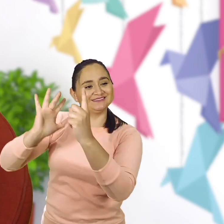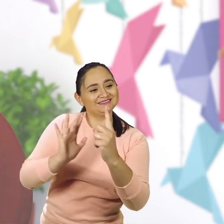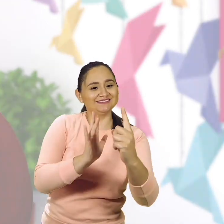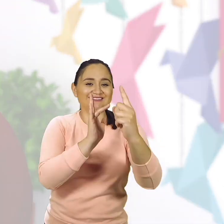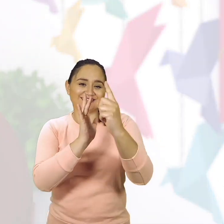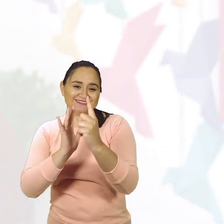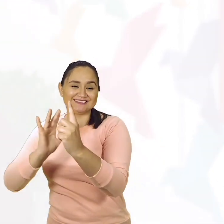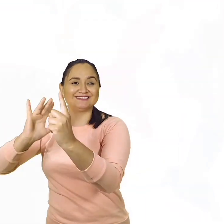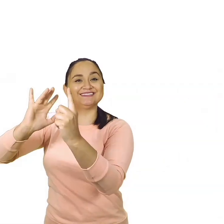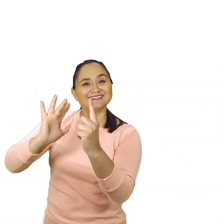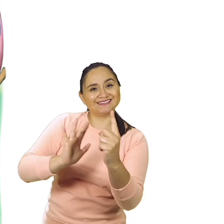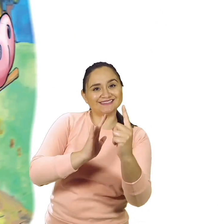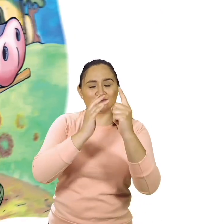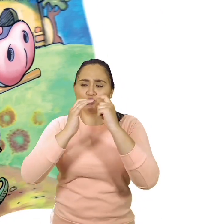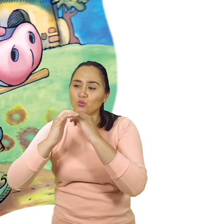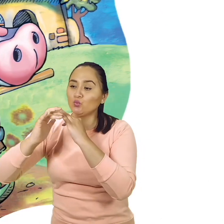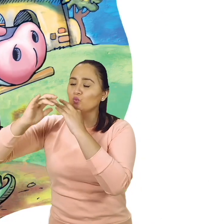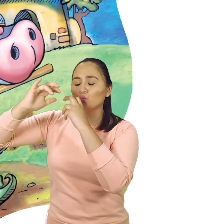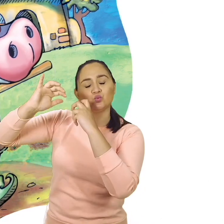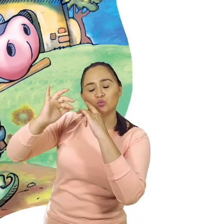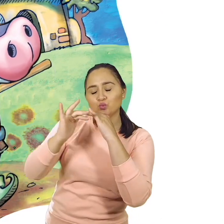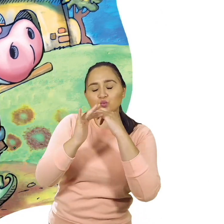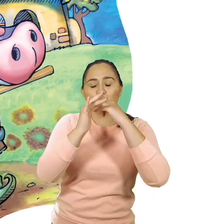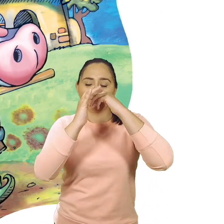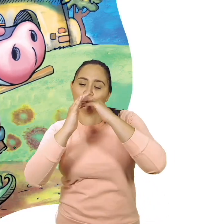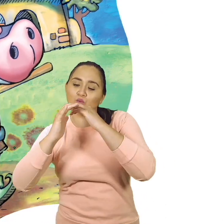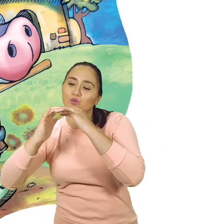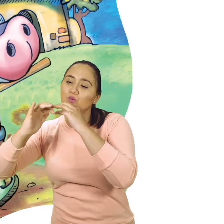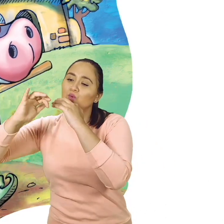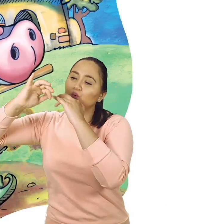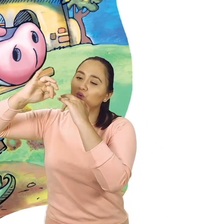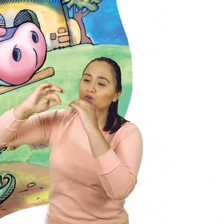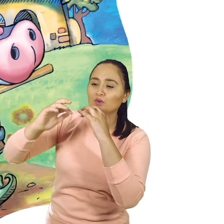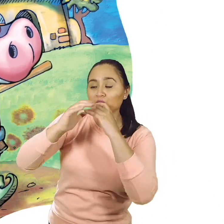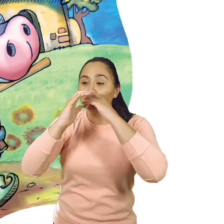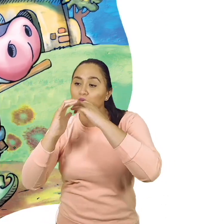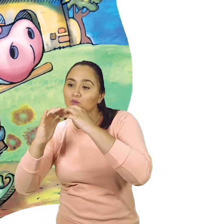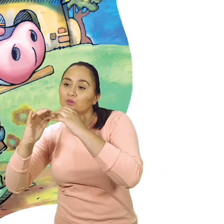el río, el cual, por obvias razones, era su cuento preferido.